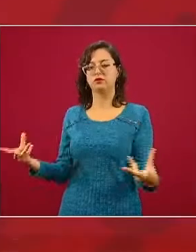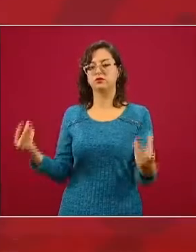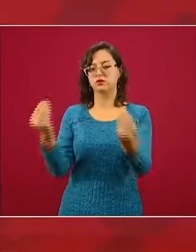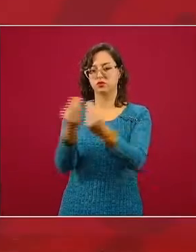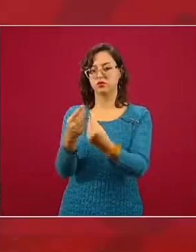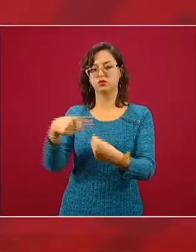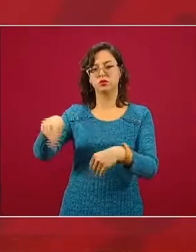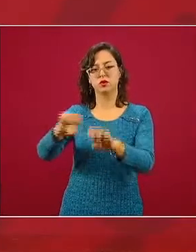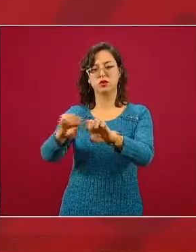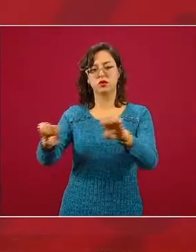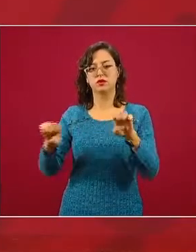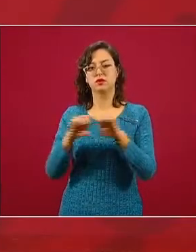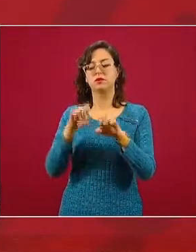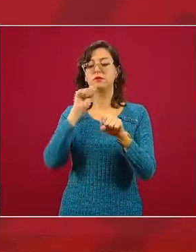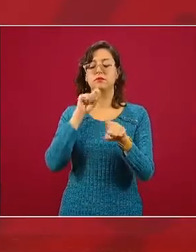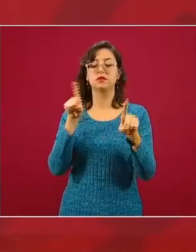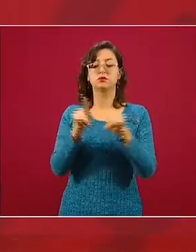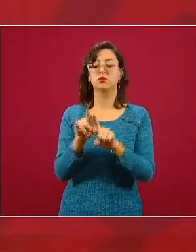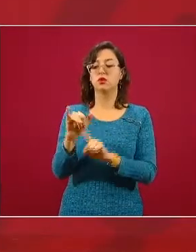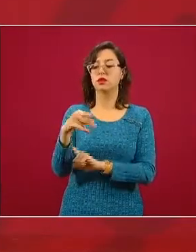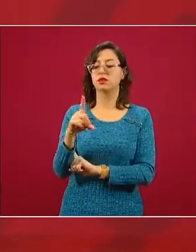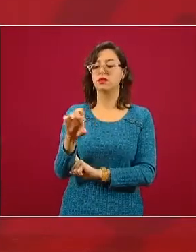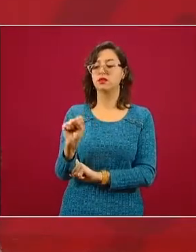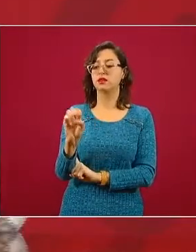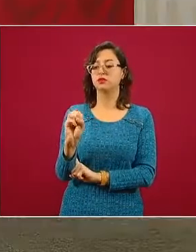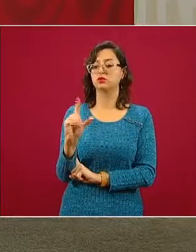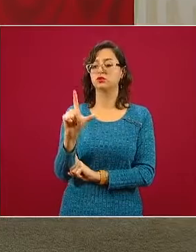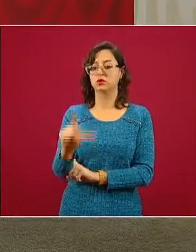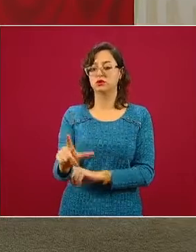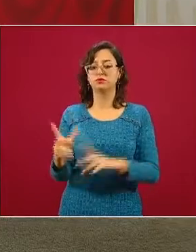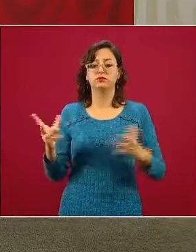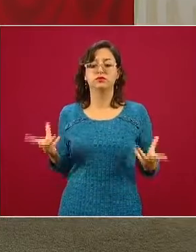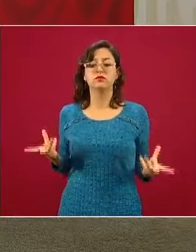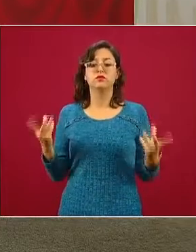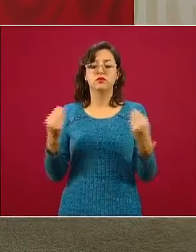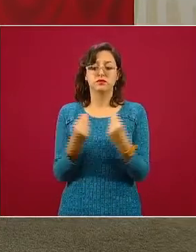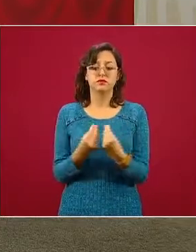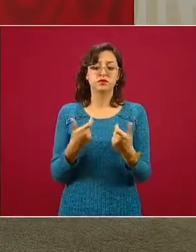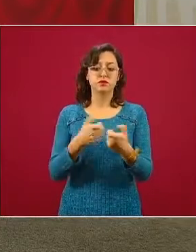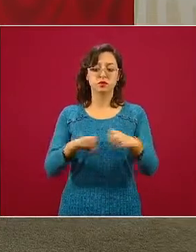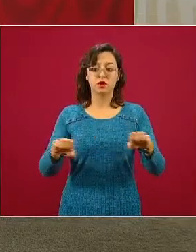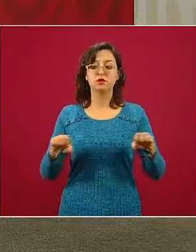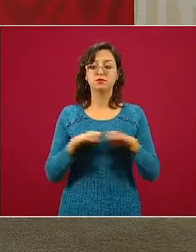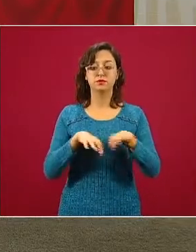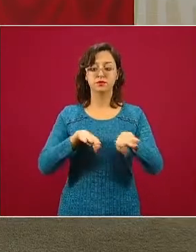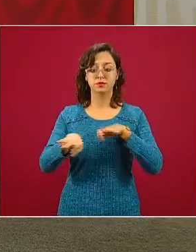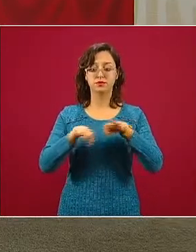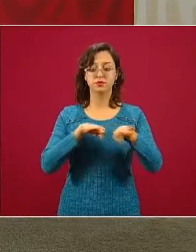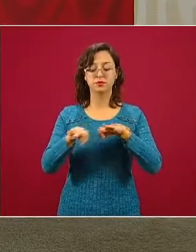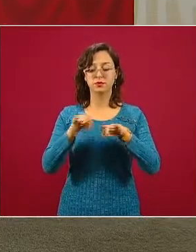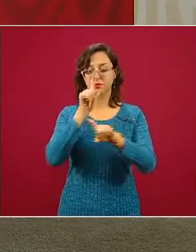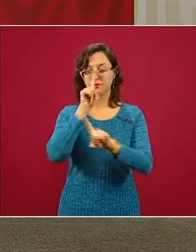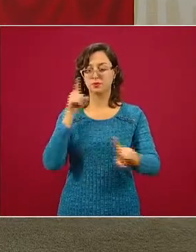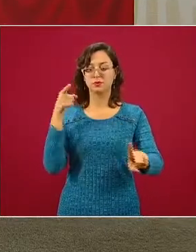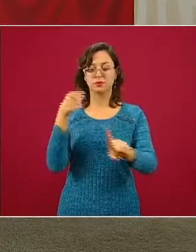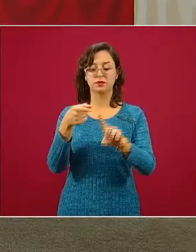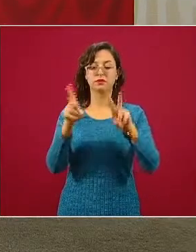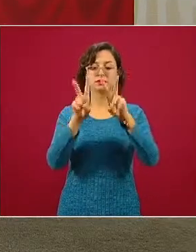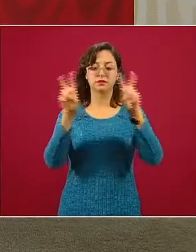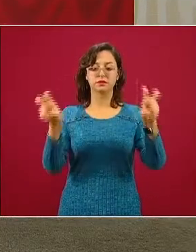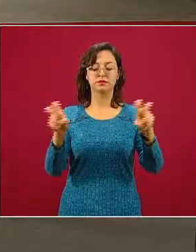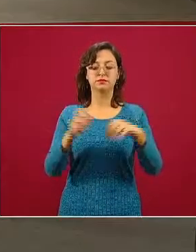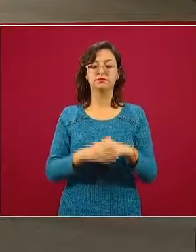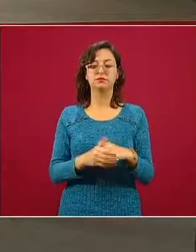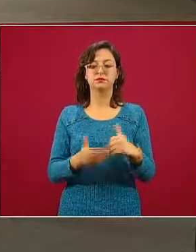Rosales, también de Indesol, que conformamos un grupo de trabajo sobre esta agenda. Vamos a